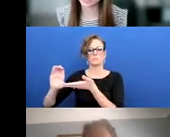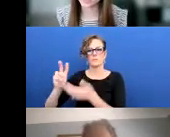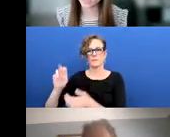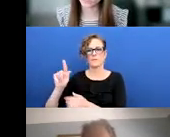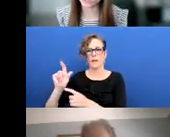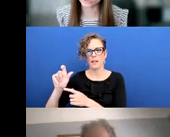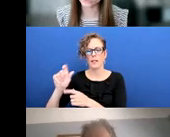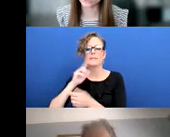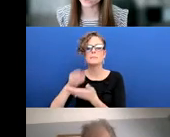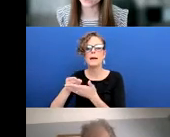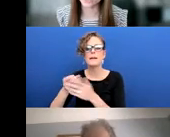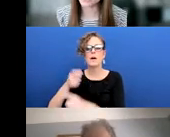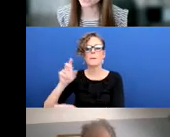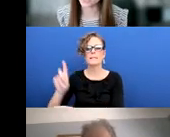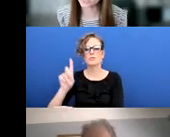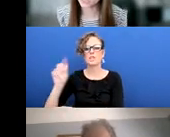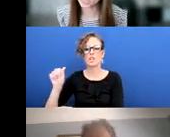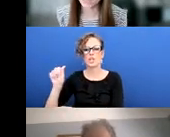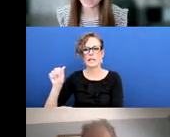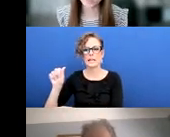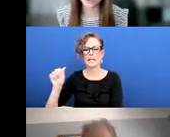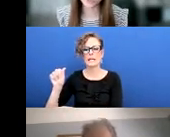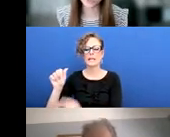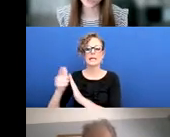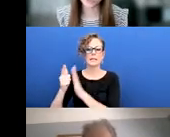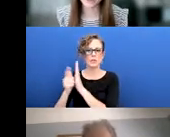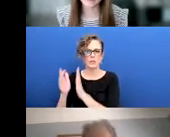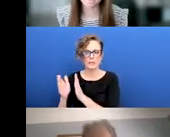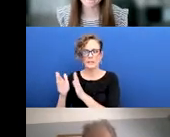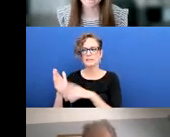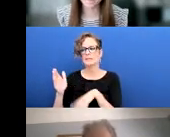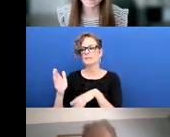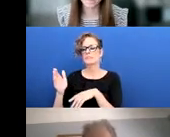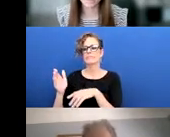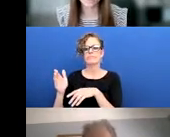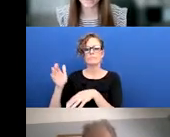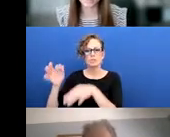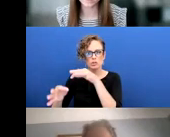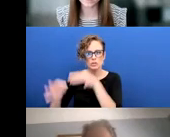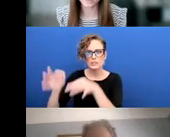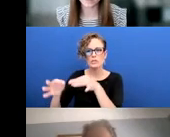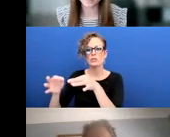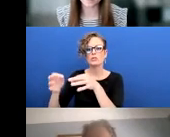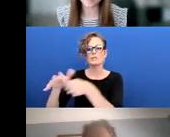y esto es del procurador del estado, de los condados,